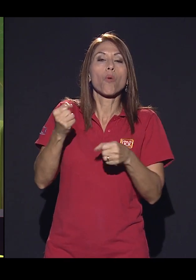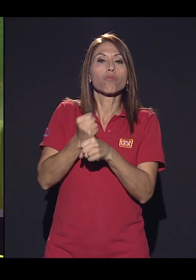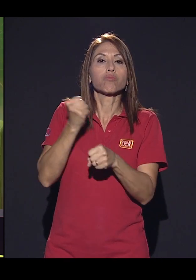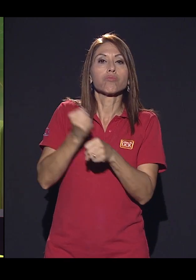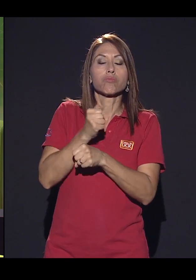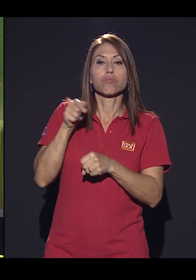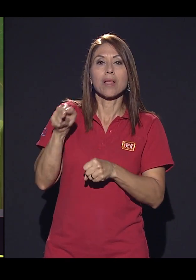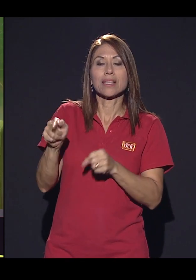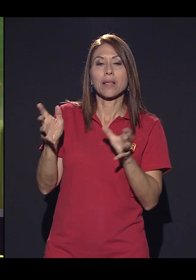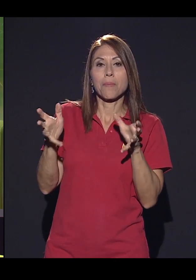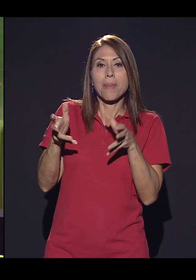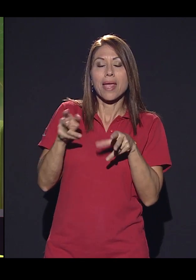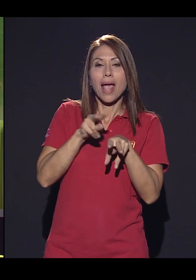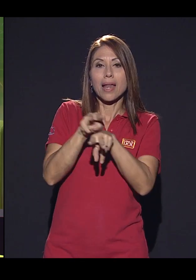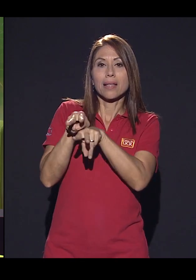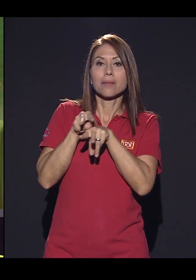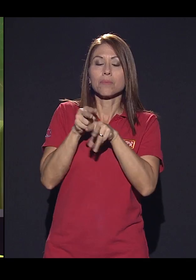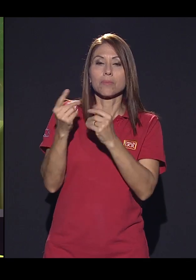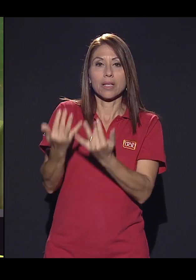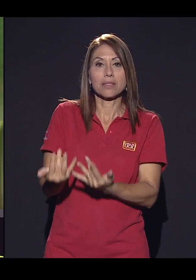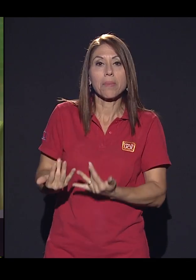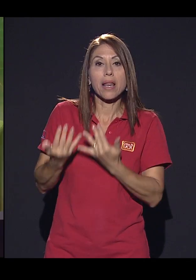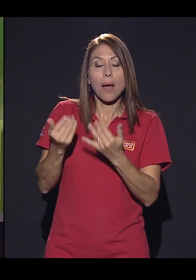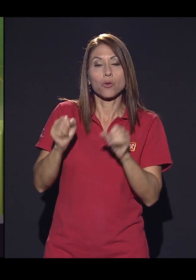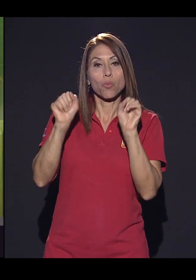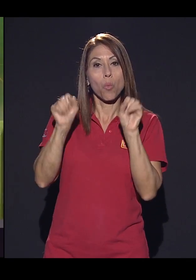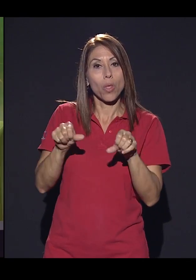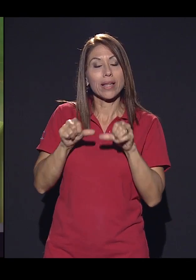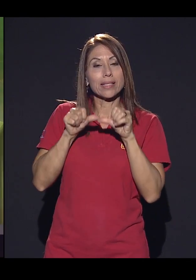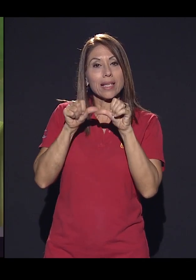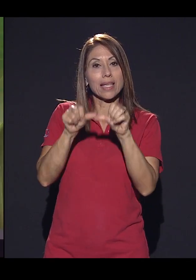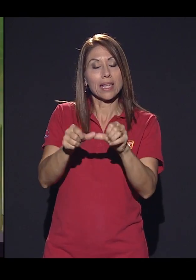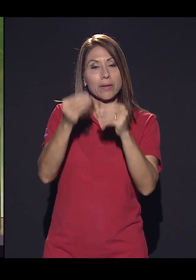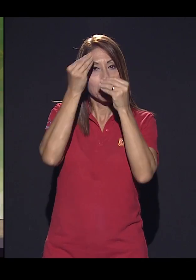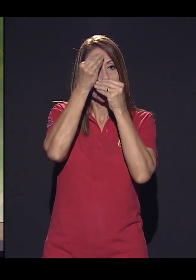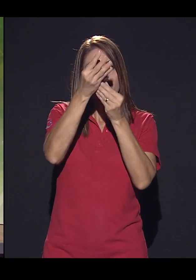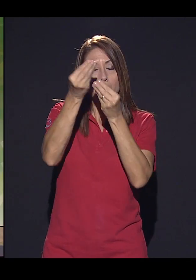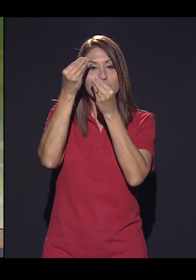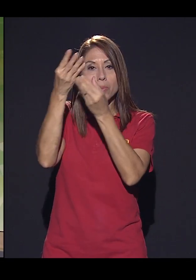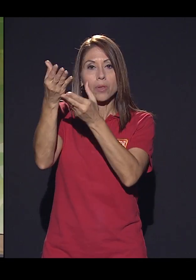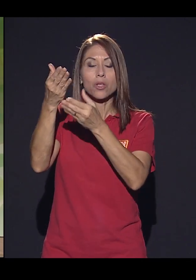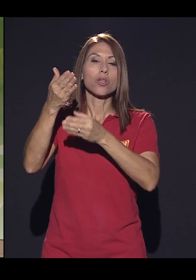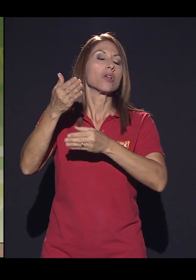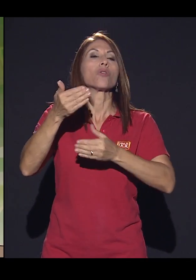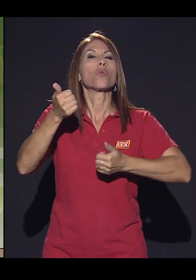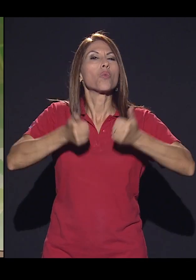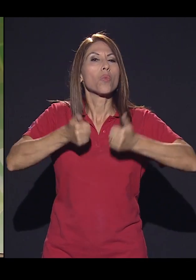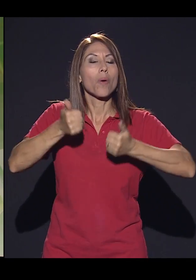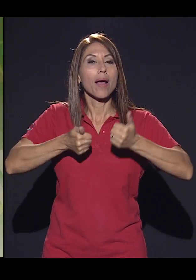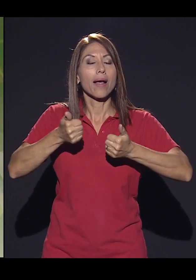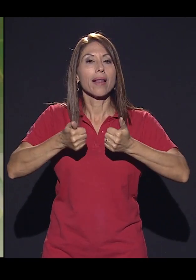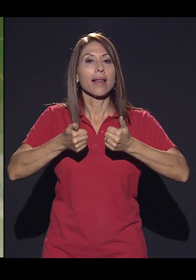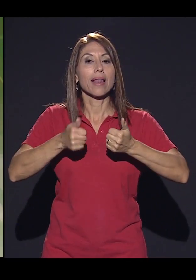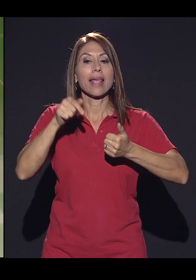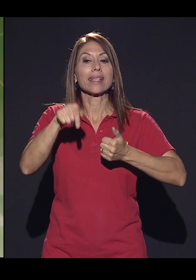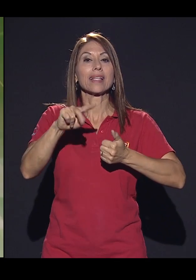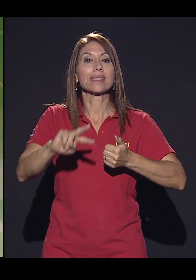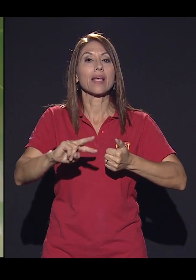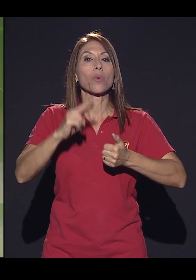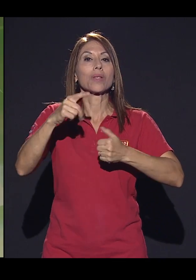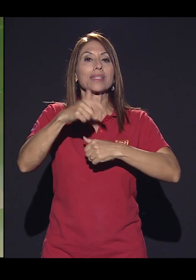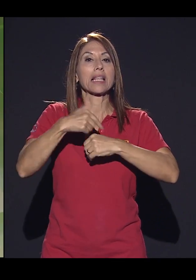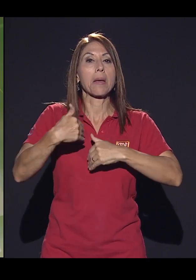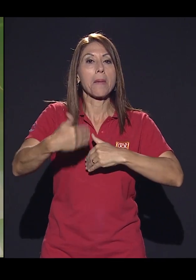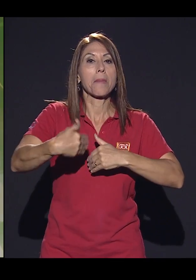funciona este mecanismo y esperamos poder seguir dándoles información a la gente sobre cuál va a ser estas